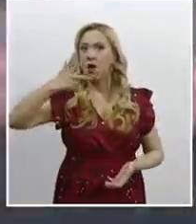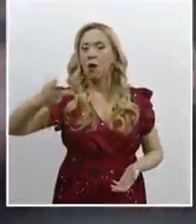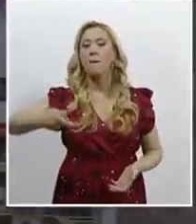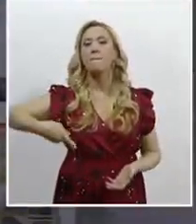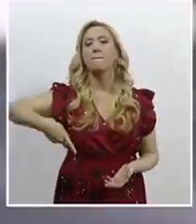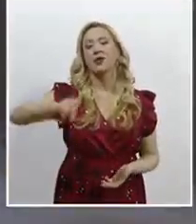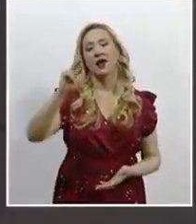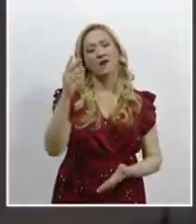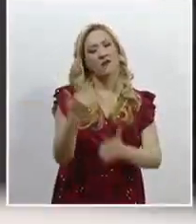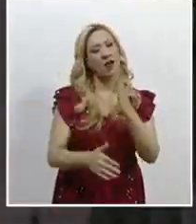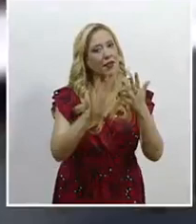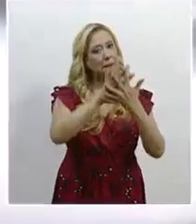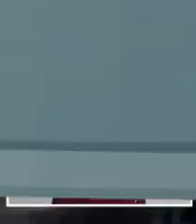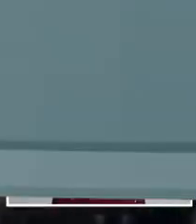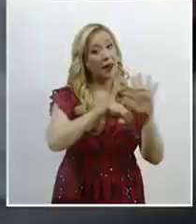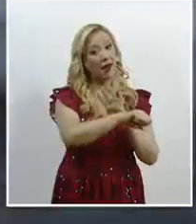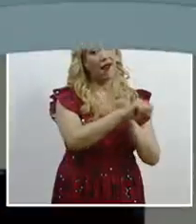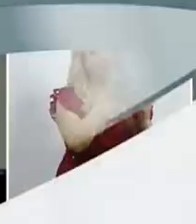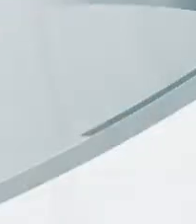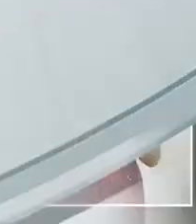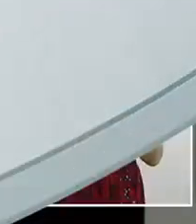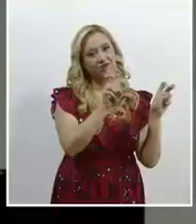el sistema penal.